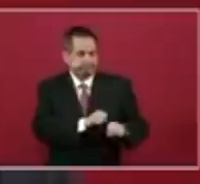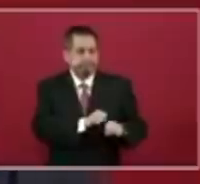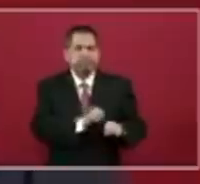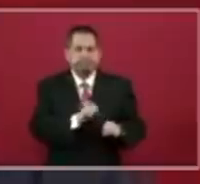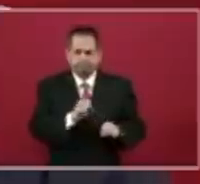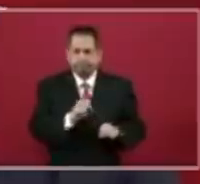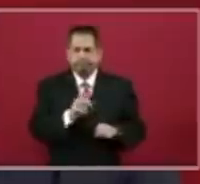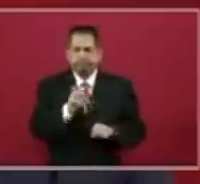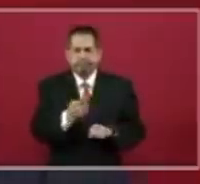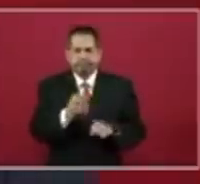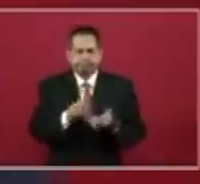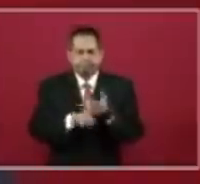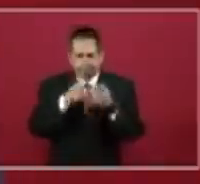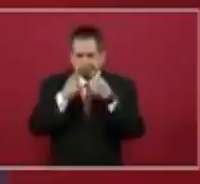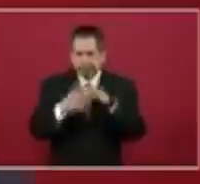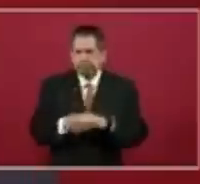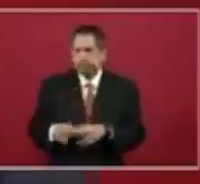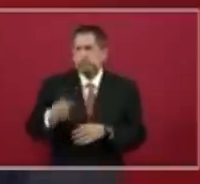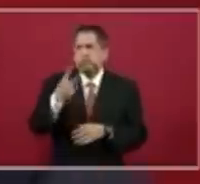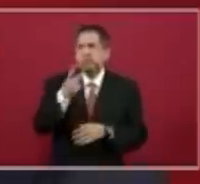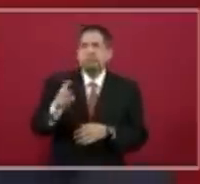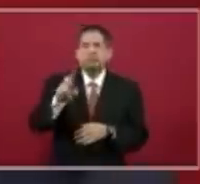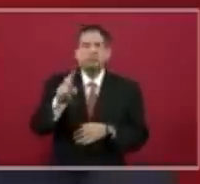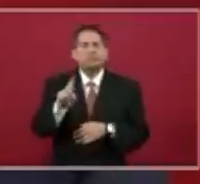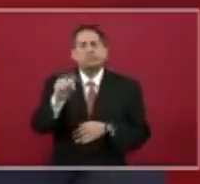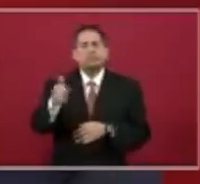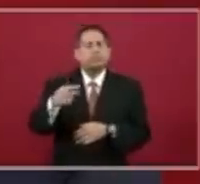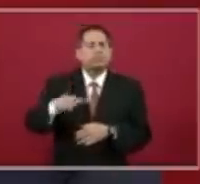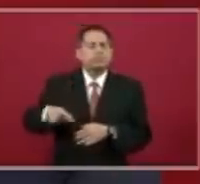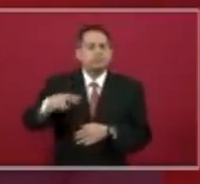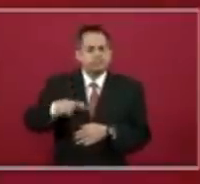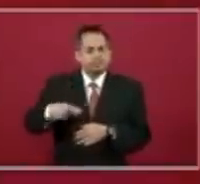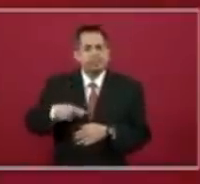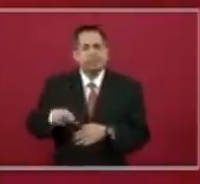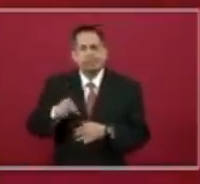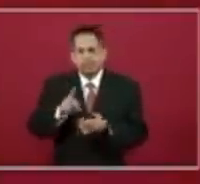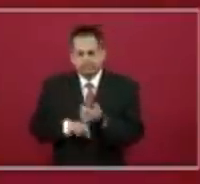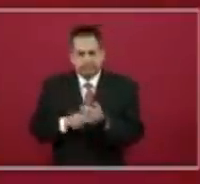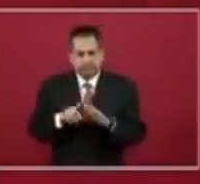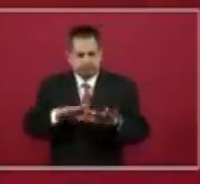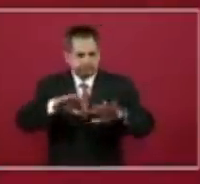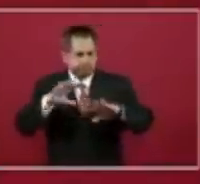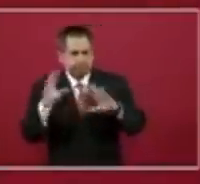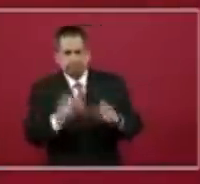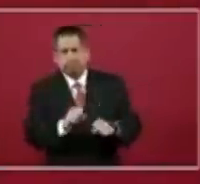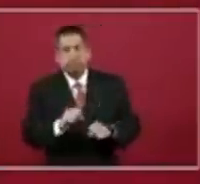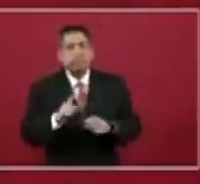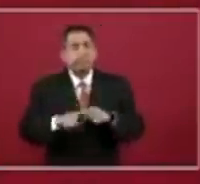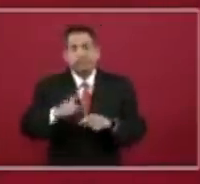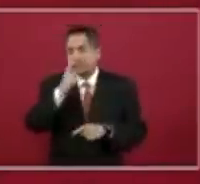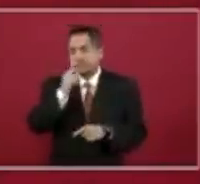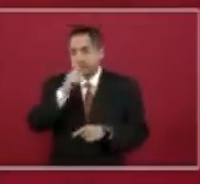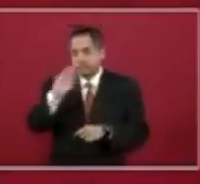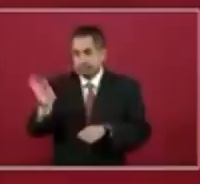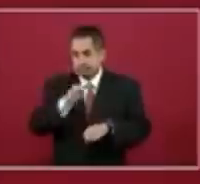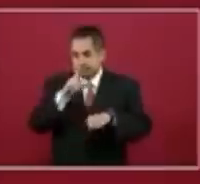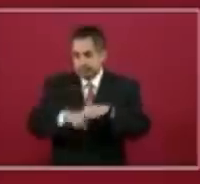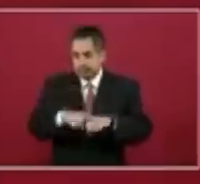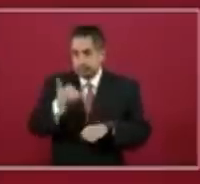estas acciones, 236 personas detenidas por la Policía Federal